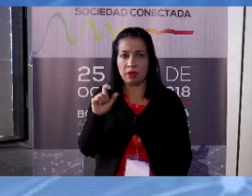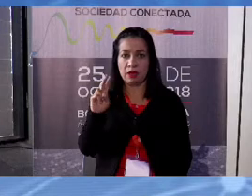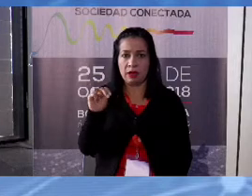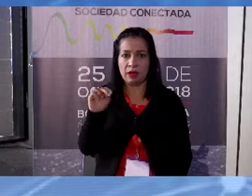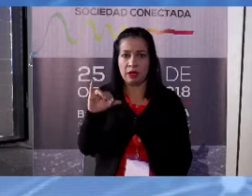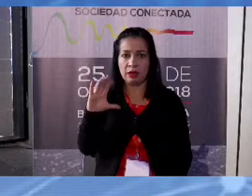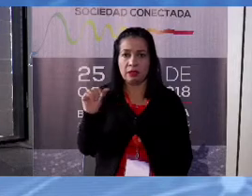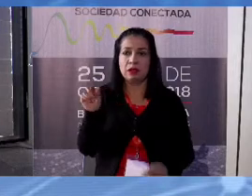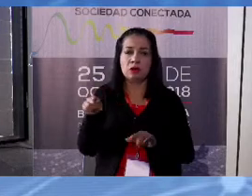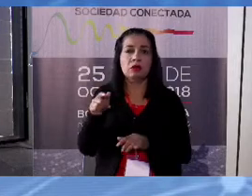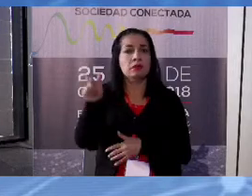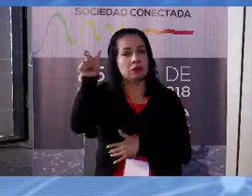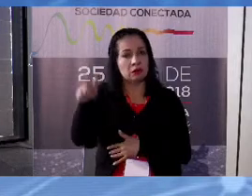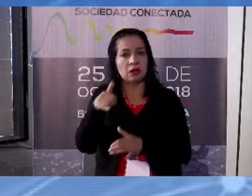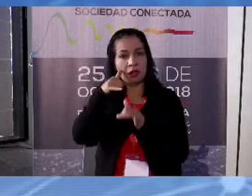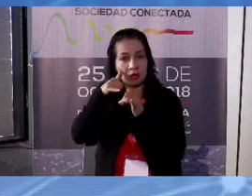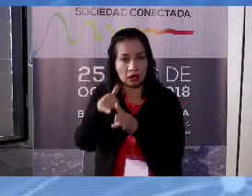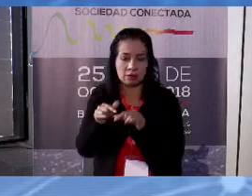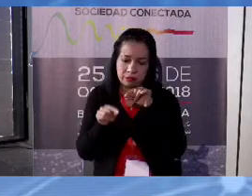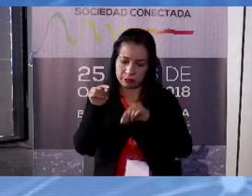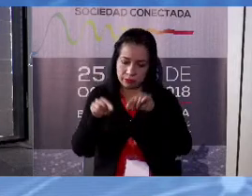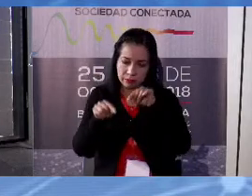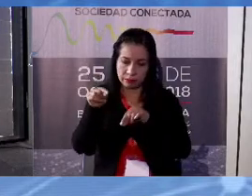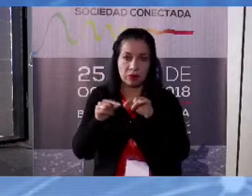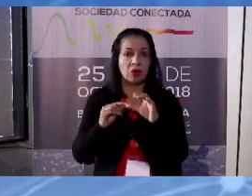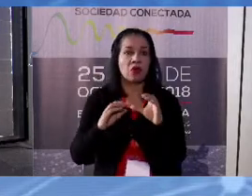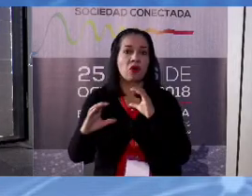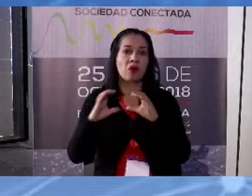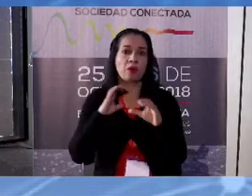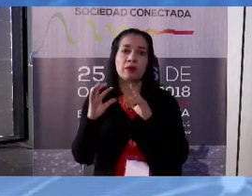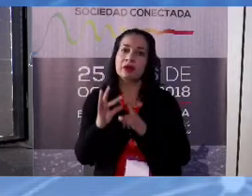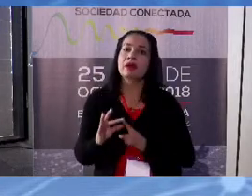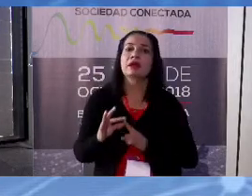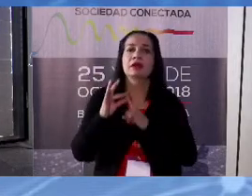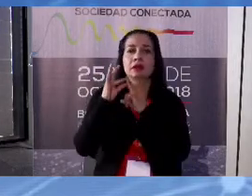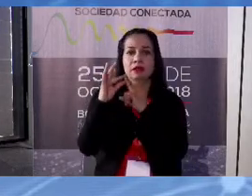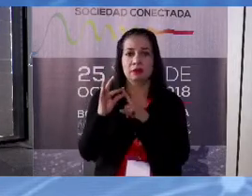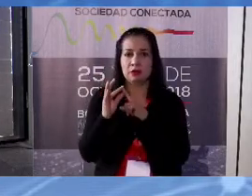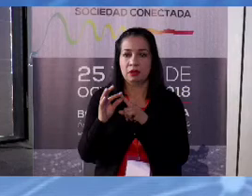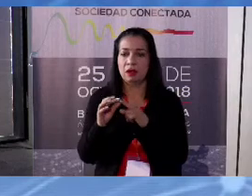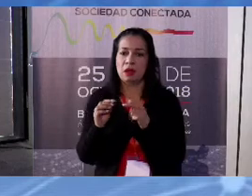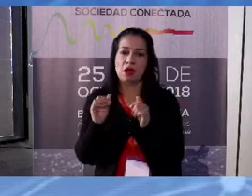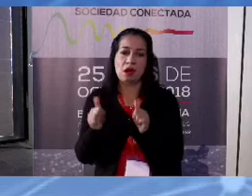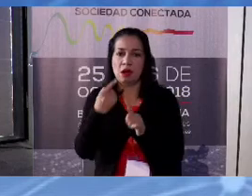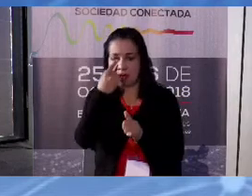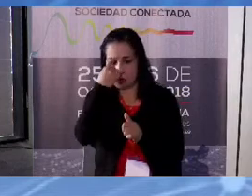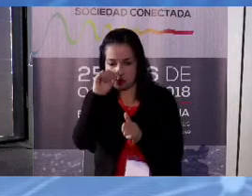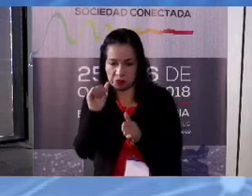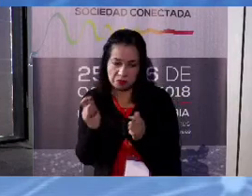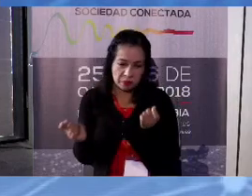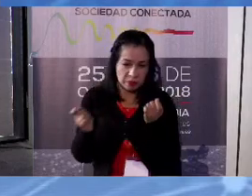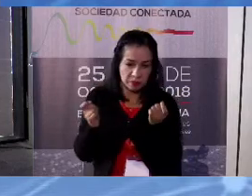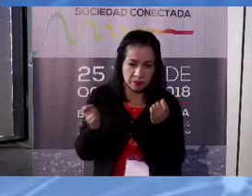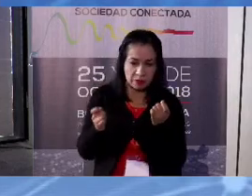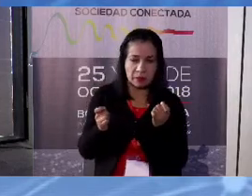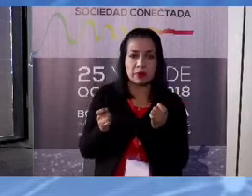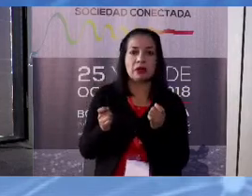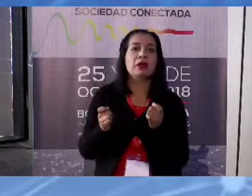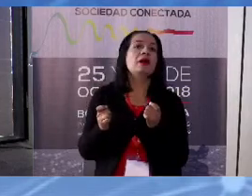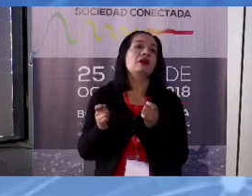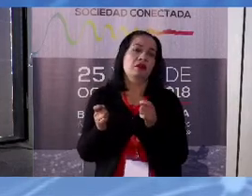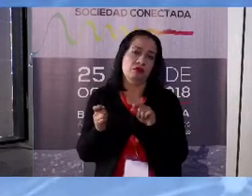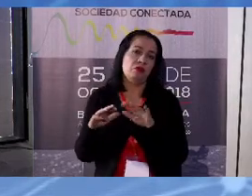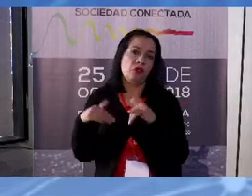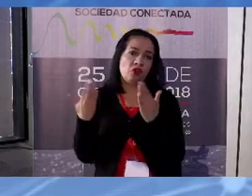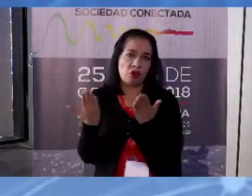telecomunicaciones especialista en automatización y control de la Escuela politécnica Nacional el señor Valencia